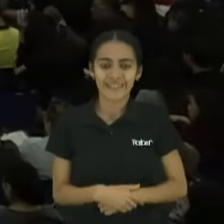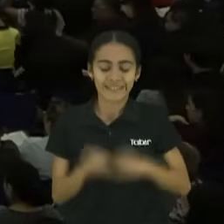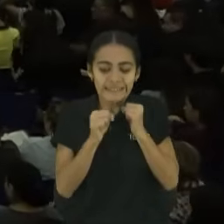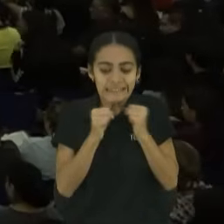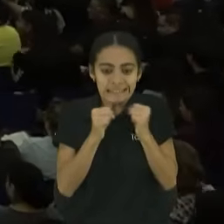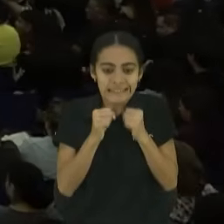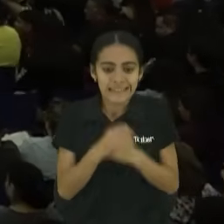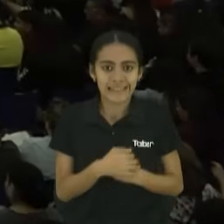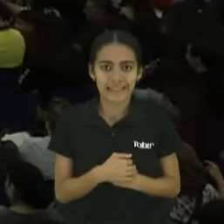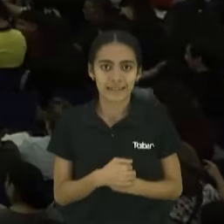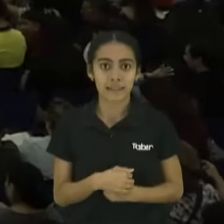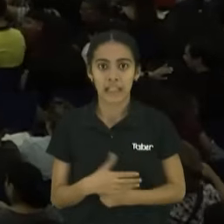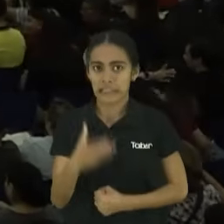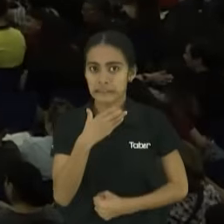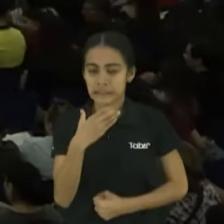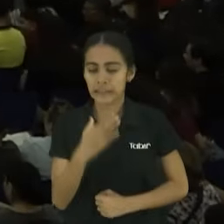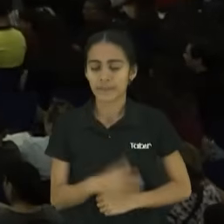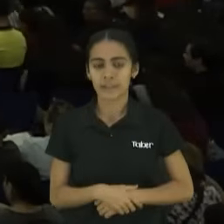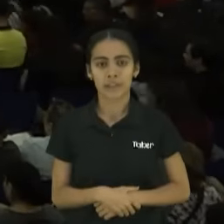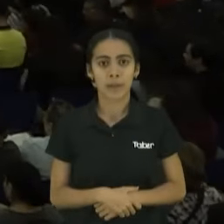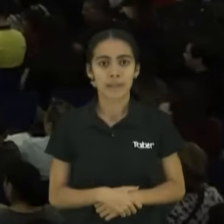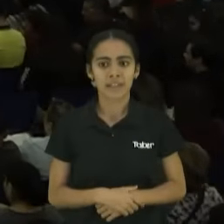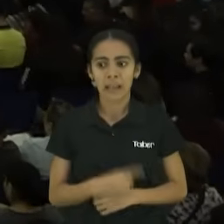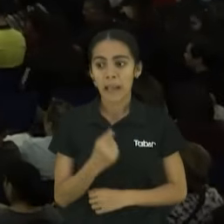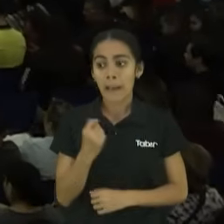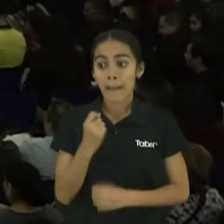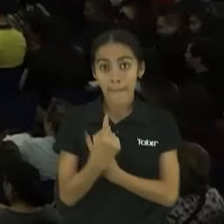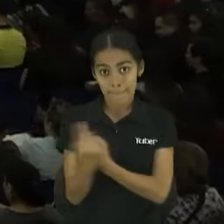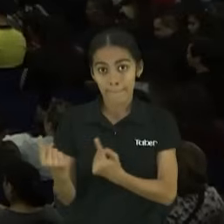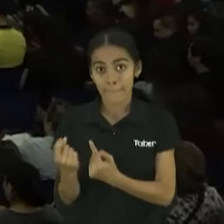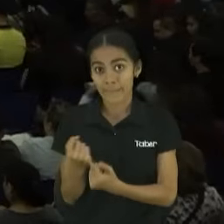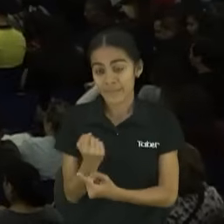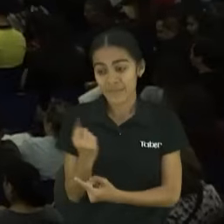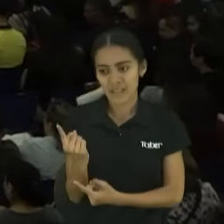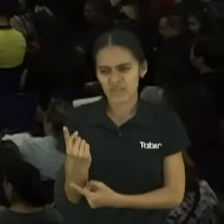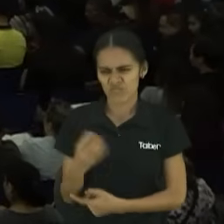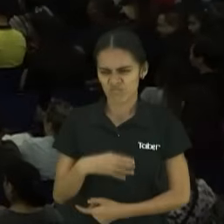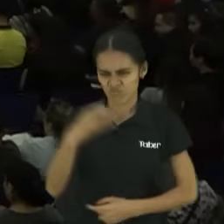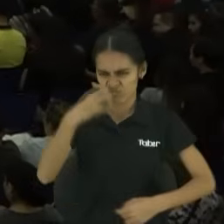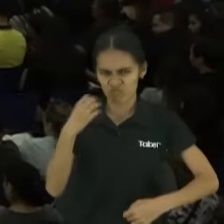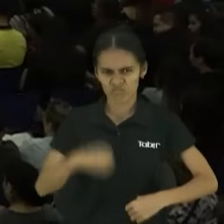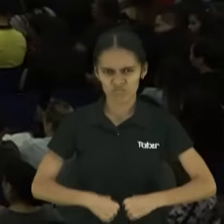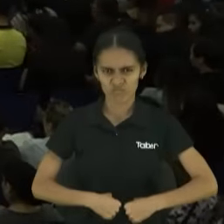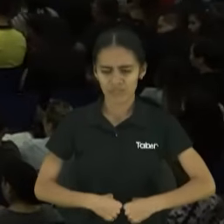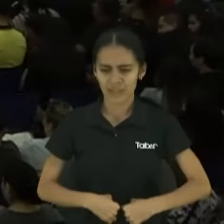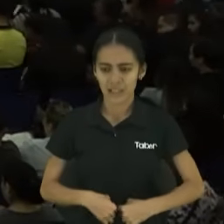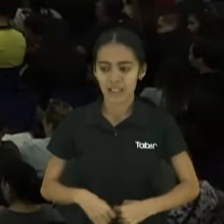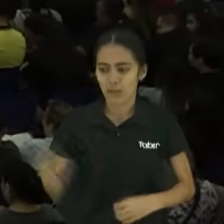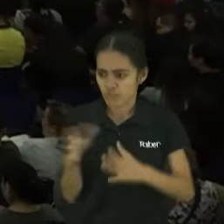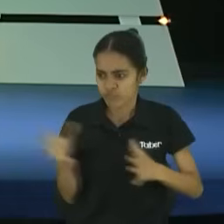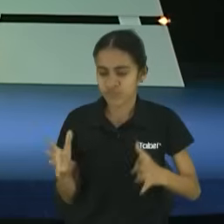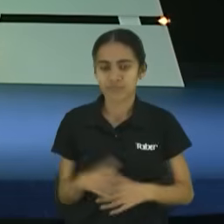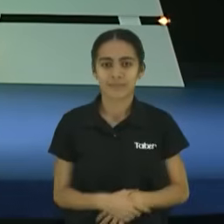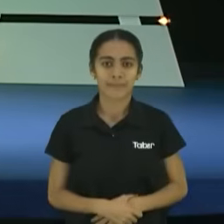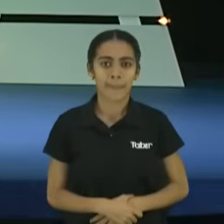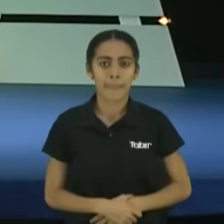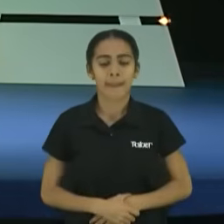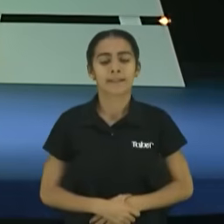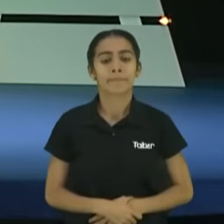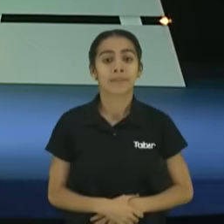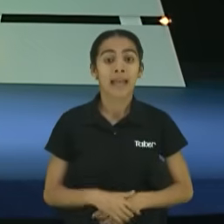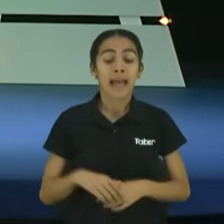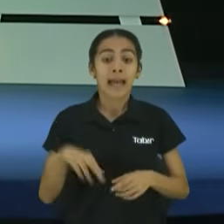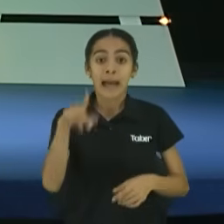qué frío, ¿verdad? No está tan fácil. Y si la persona de su lado tiene la cara un poco dura, sacúdasela. Amén. Bueno, amigos y